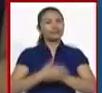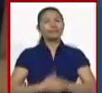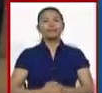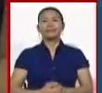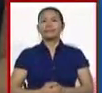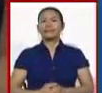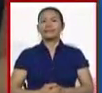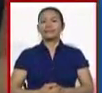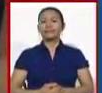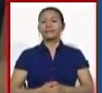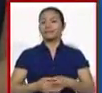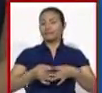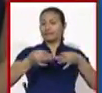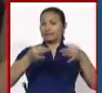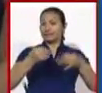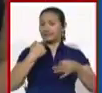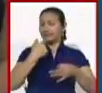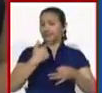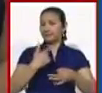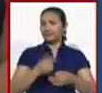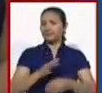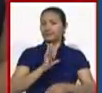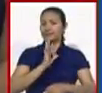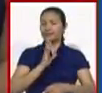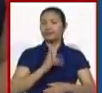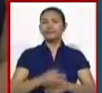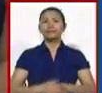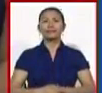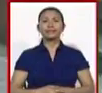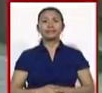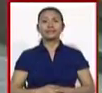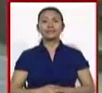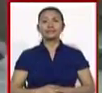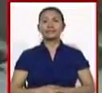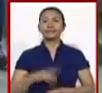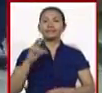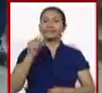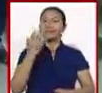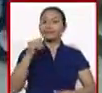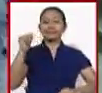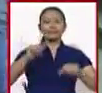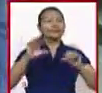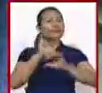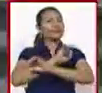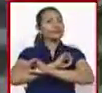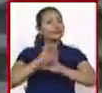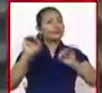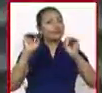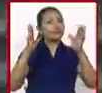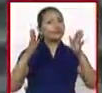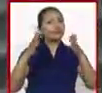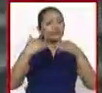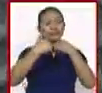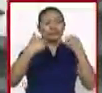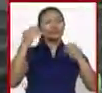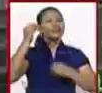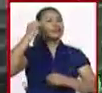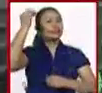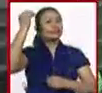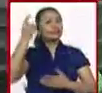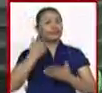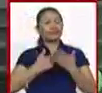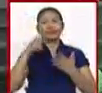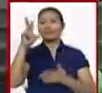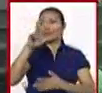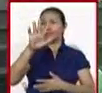lado, los oficialistas contradicen este comentario. Sin lugar a dudas, nadie quiso quedar al margen de opinar acerca